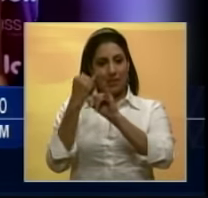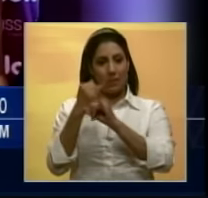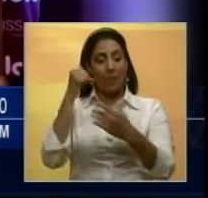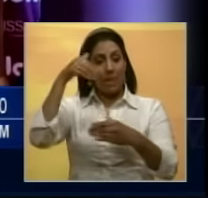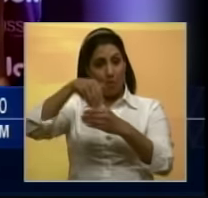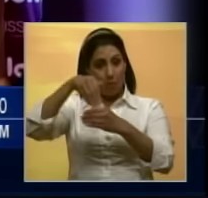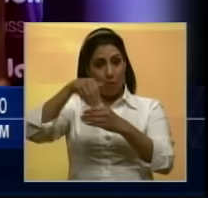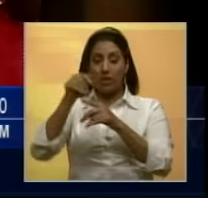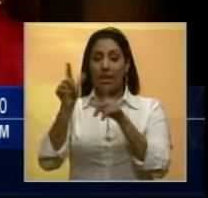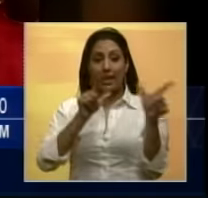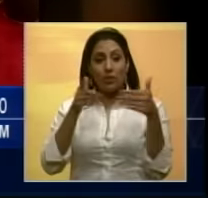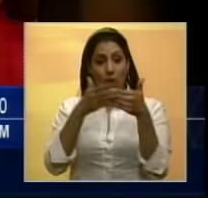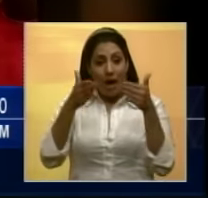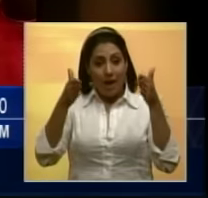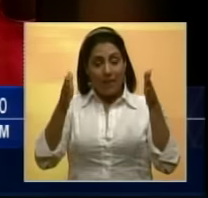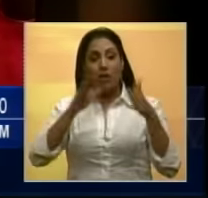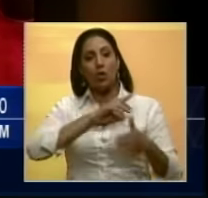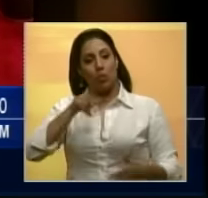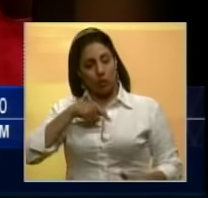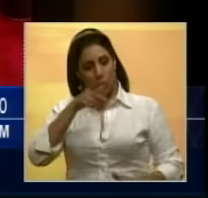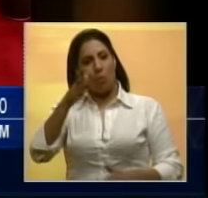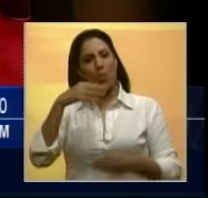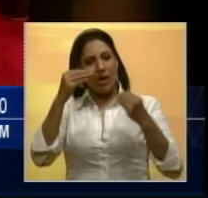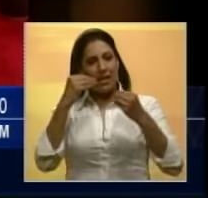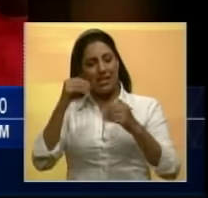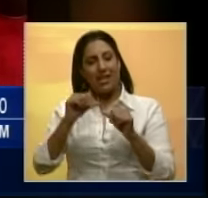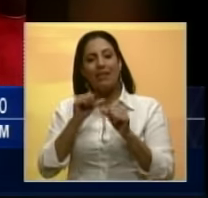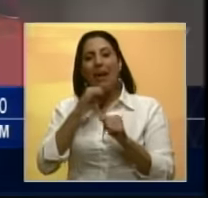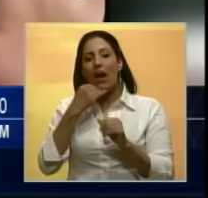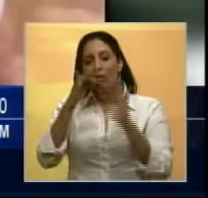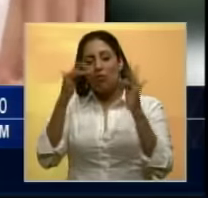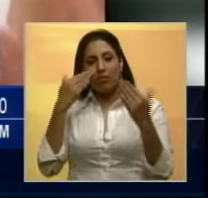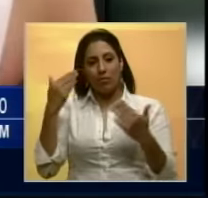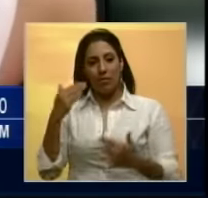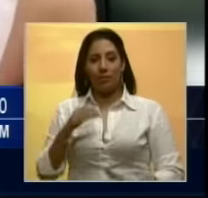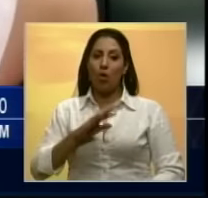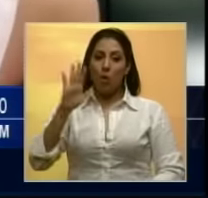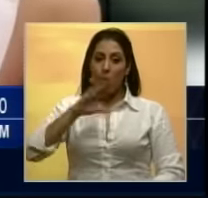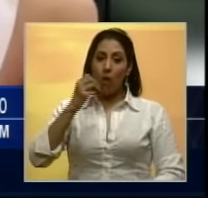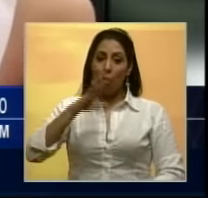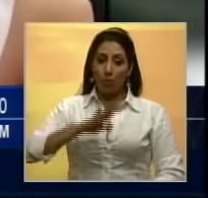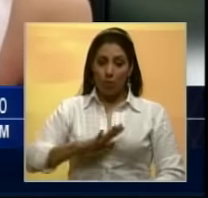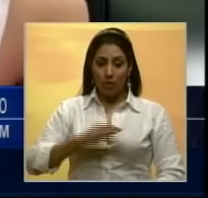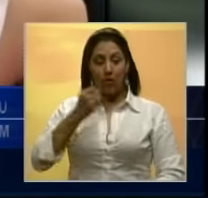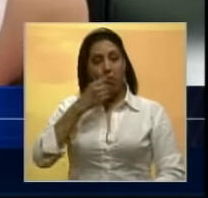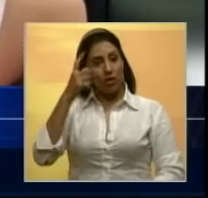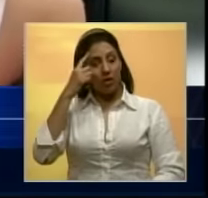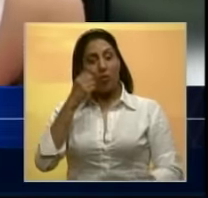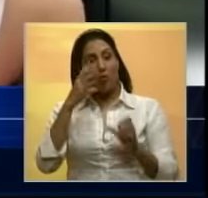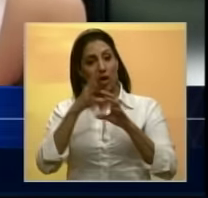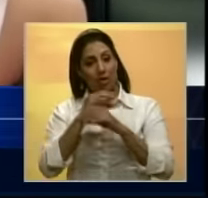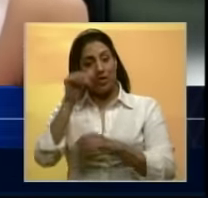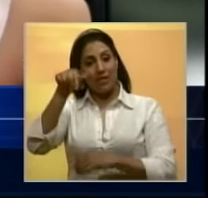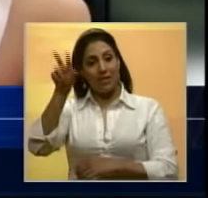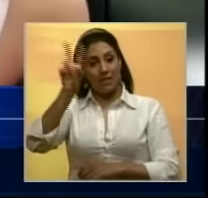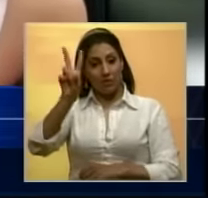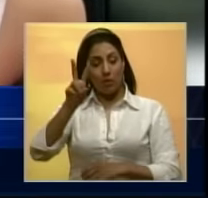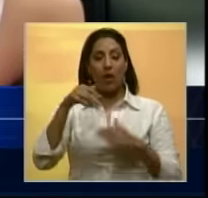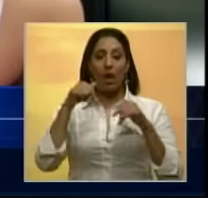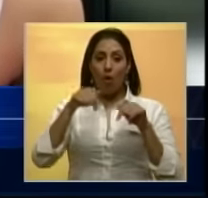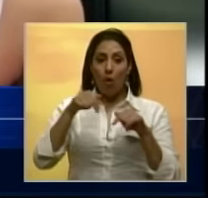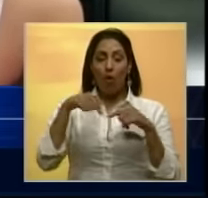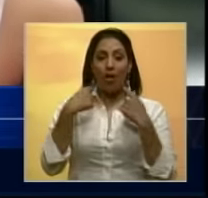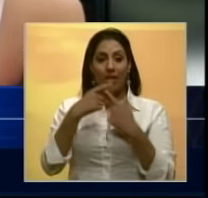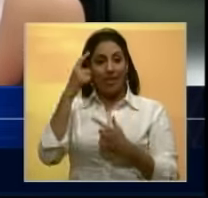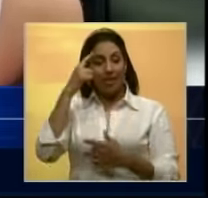Las votaciones ya están abiertas y los pueden hacer a través de las siguientes maneras. Hola, ¿cómo están? Buenos días, buenas noches allá en Venezuela. Hoy